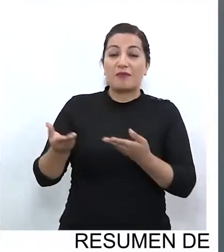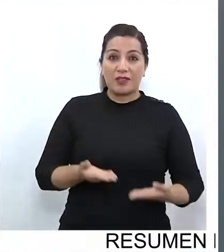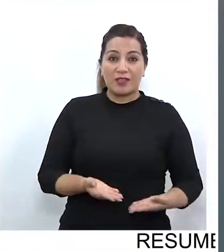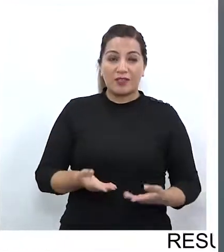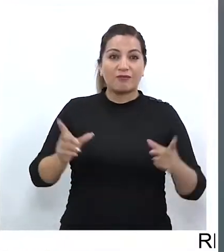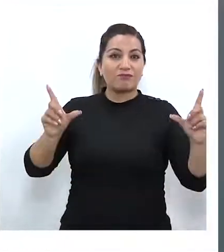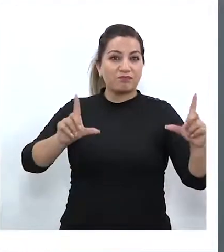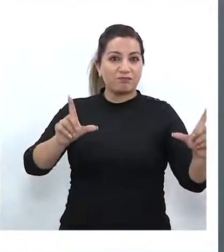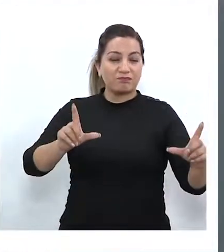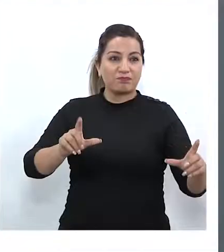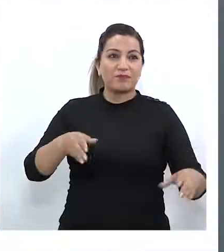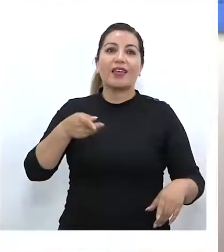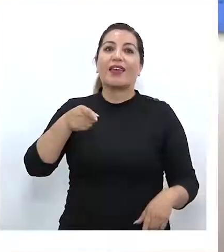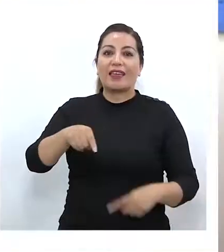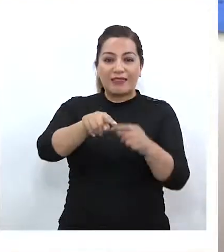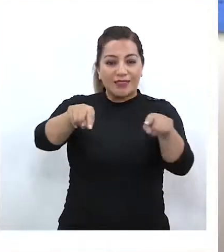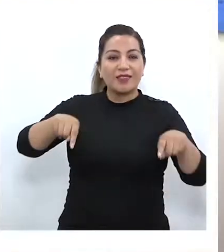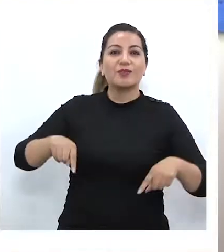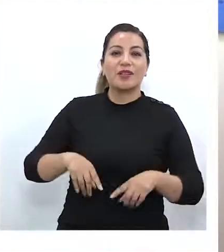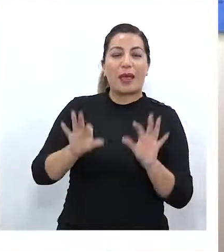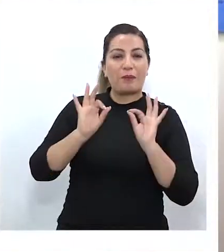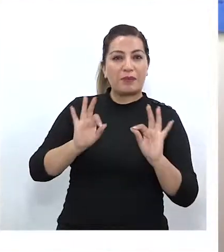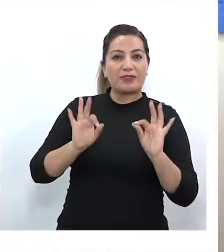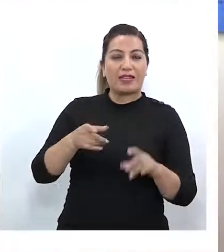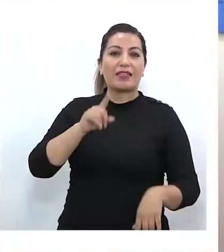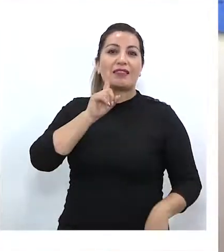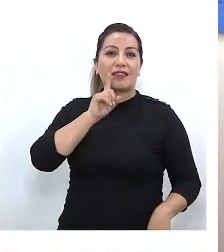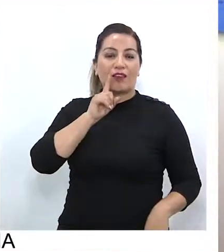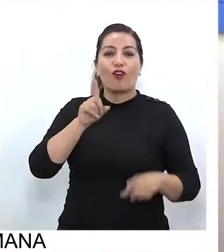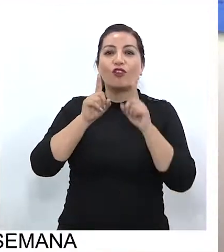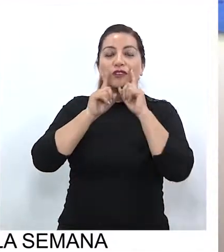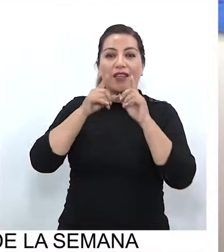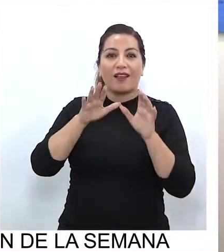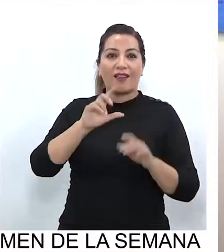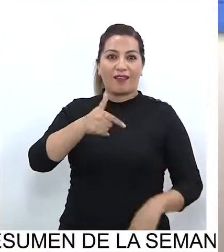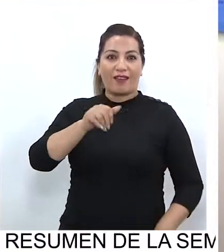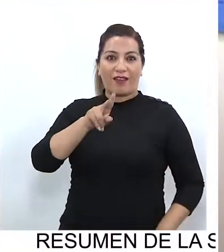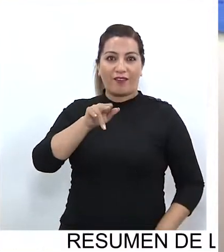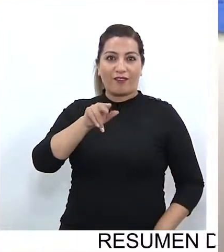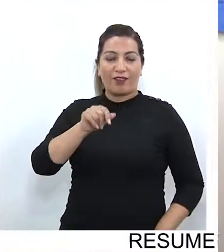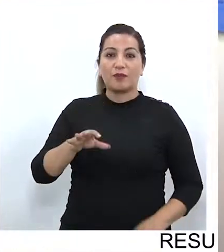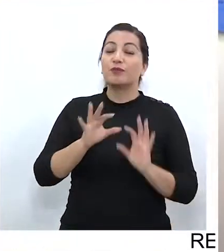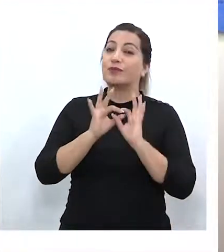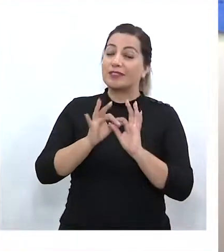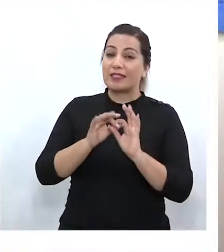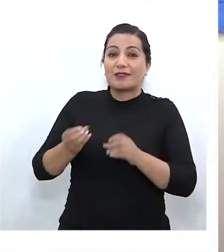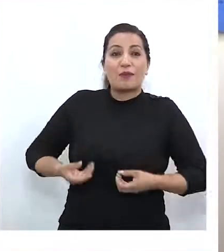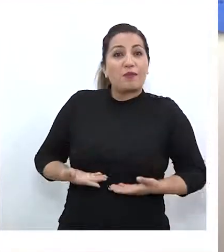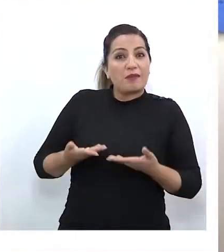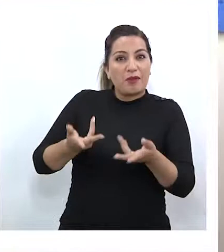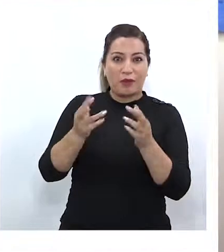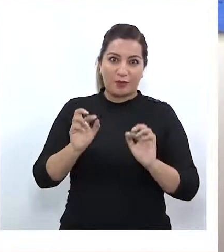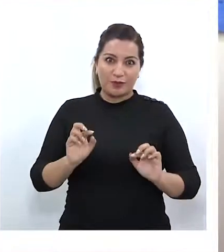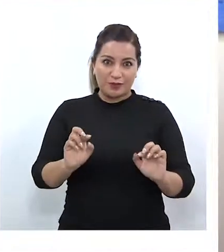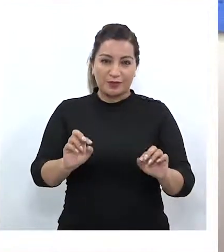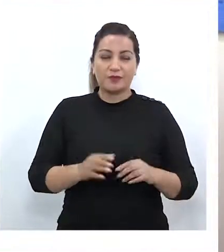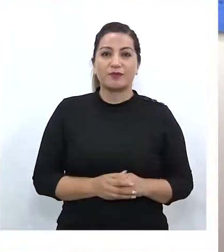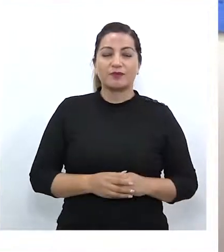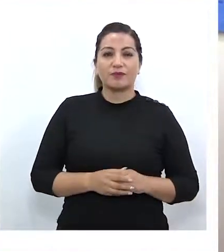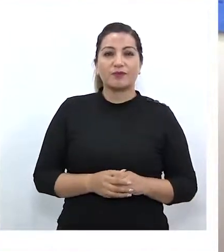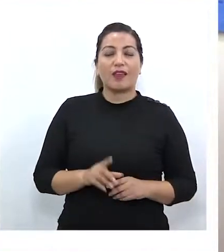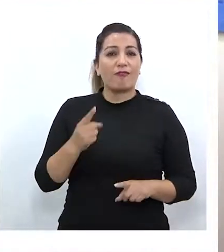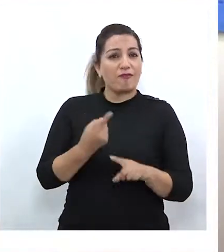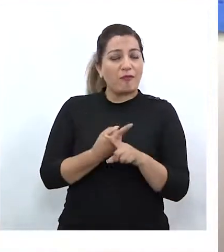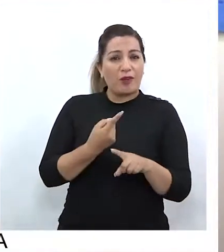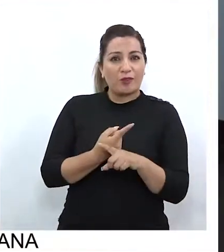a nuestro canal y en este caso a este set especial que tenemos en el Hotel Gavina. Muchas gracias, Reinaldo, por la invitación y la oportunidad. Sí,